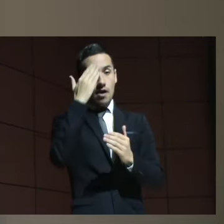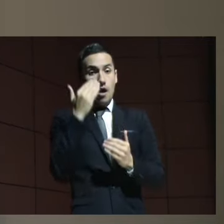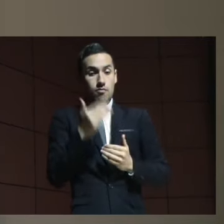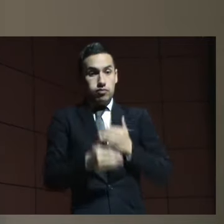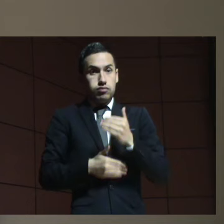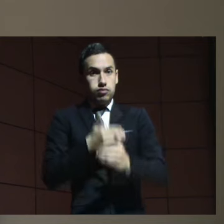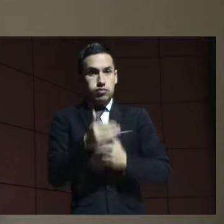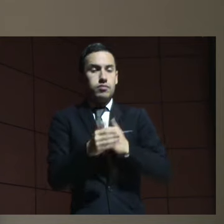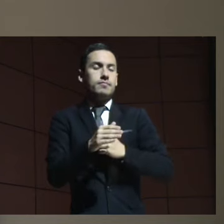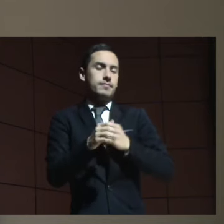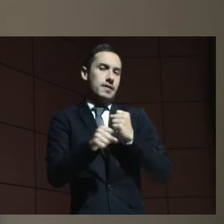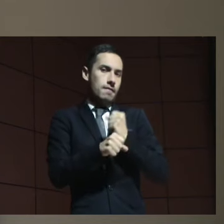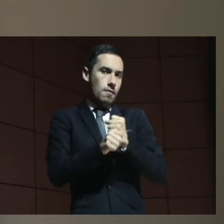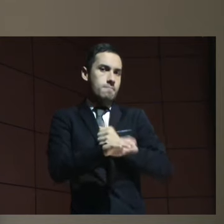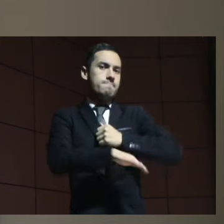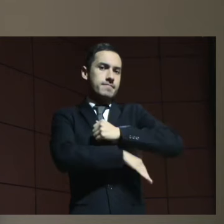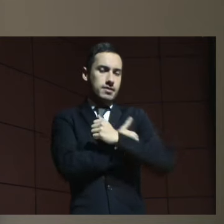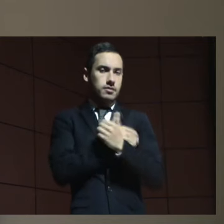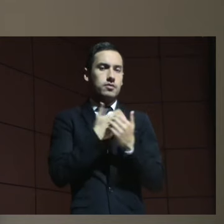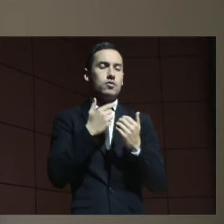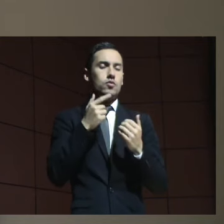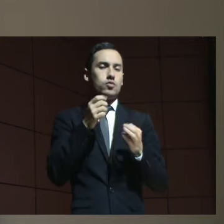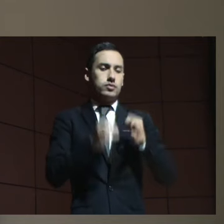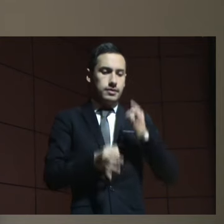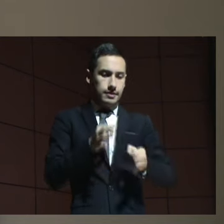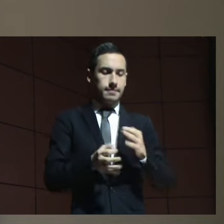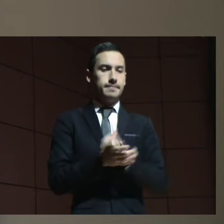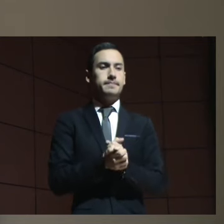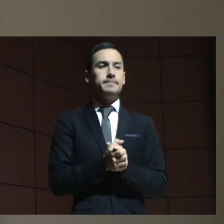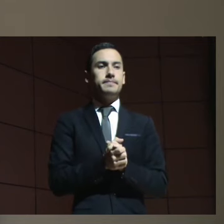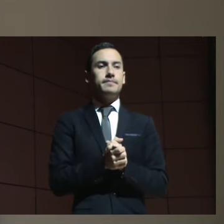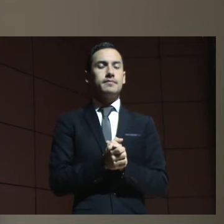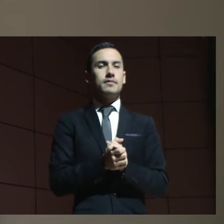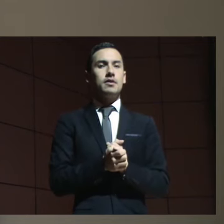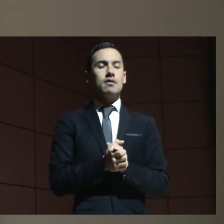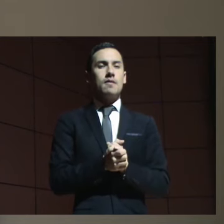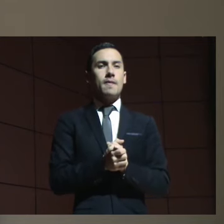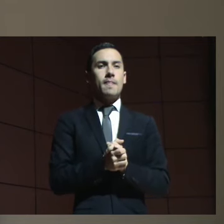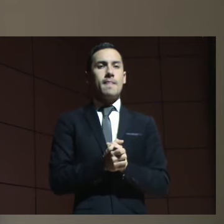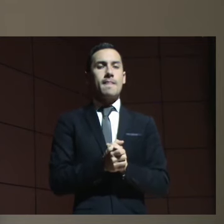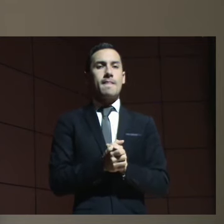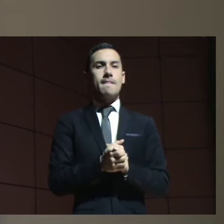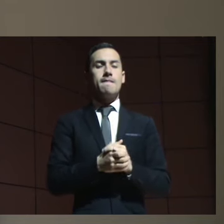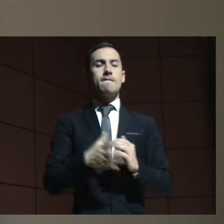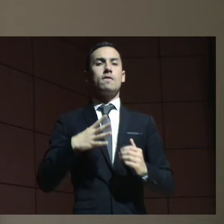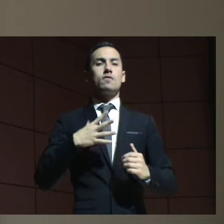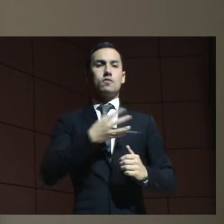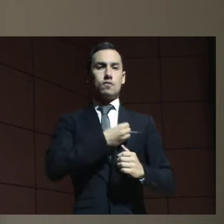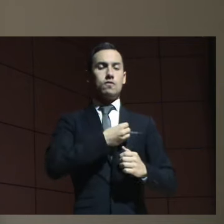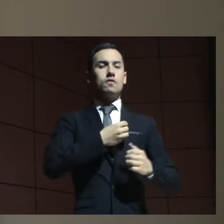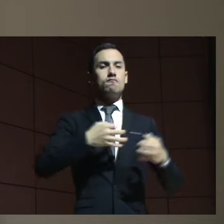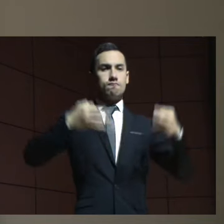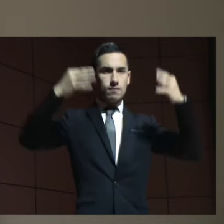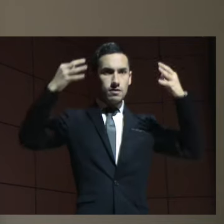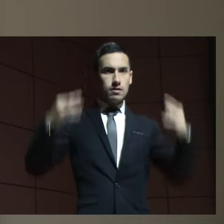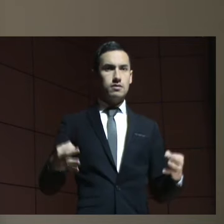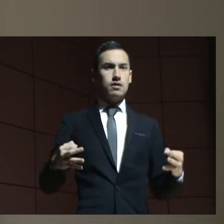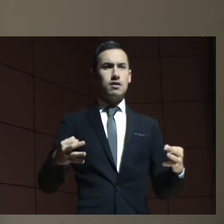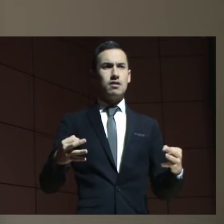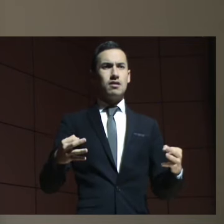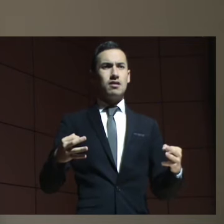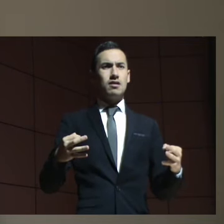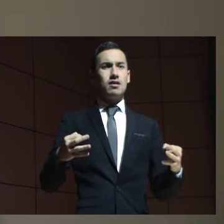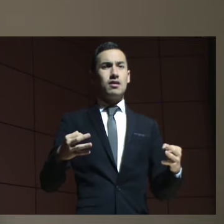qué esfuerzos estamos adelantando desde el Ministerio. Tenemos la certeza de que